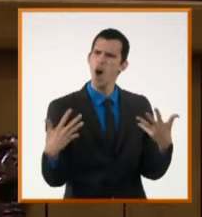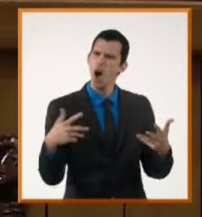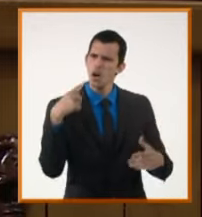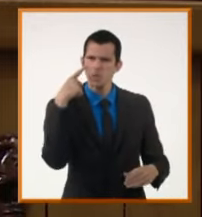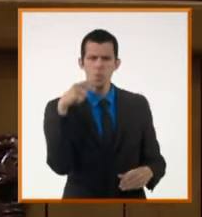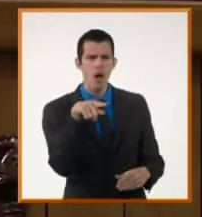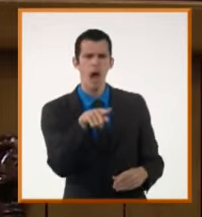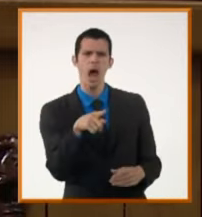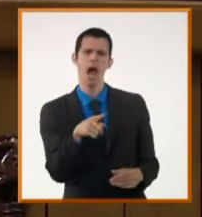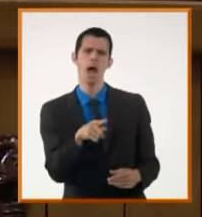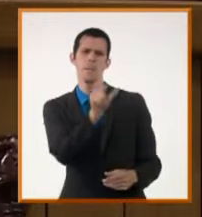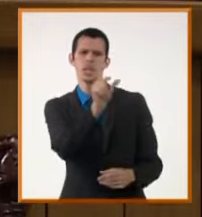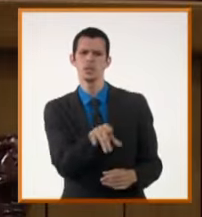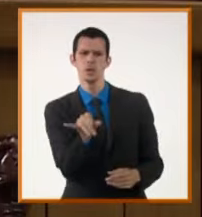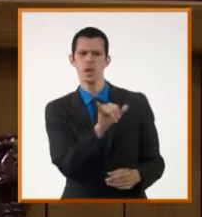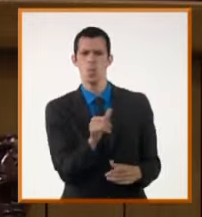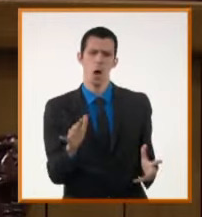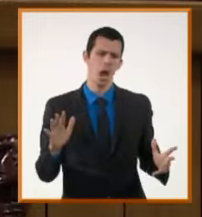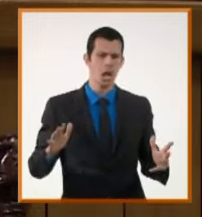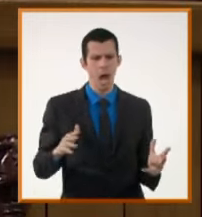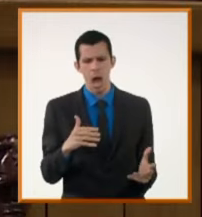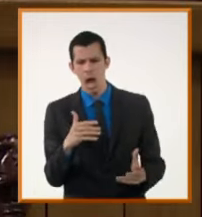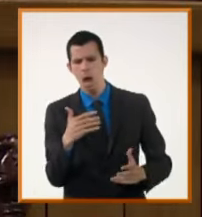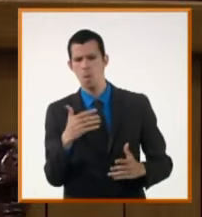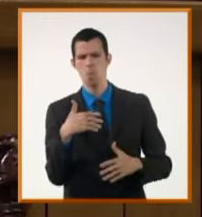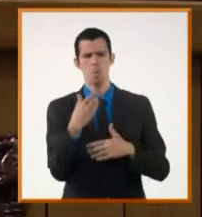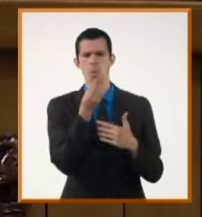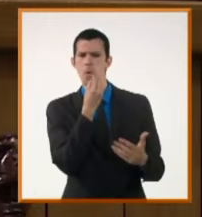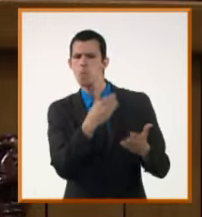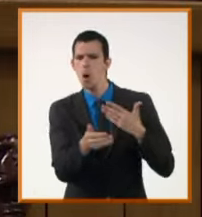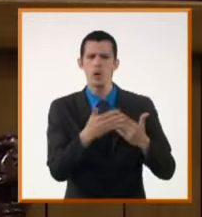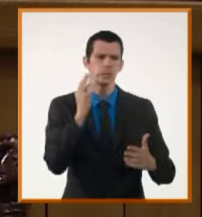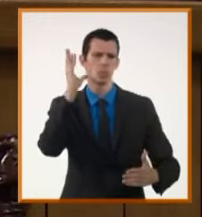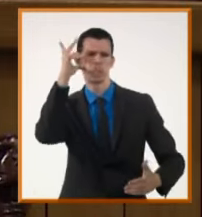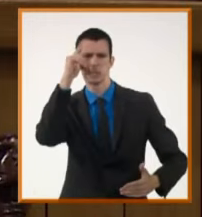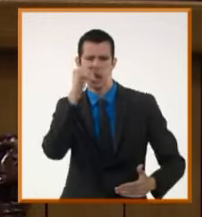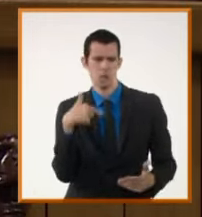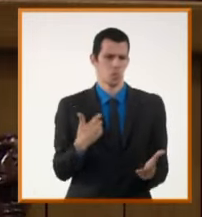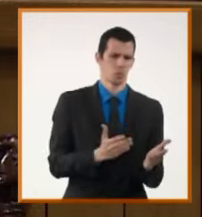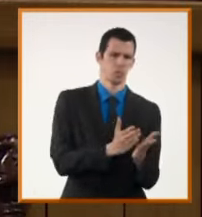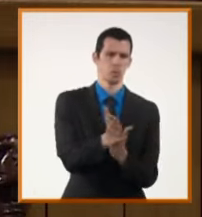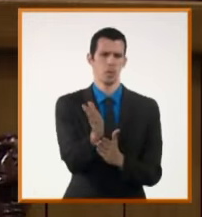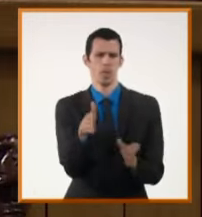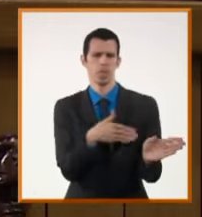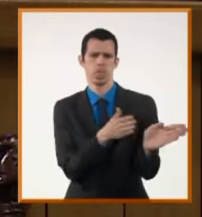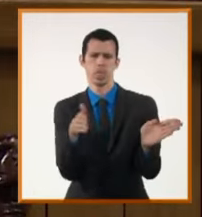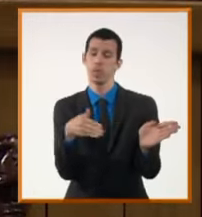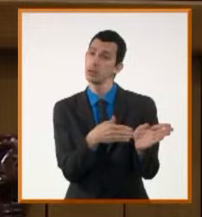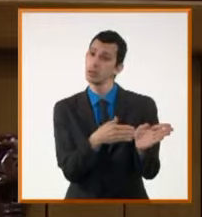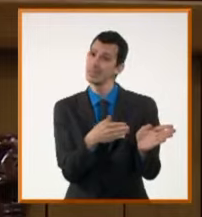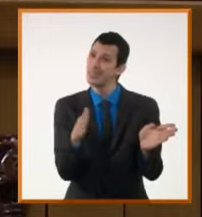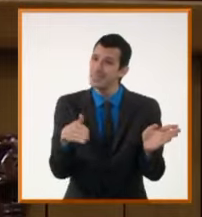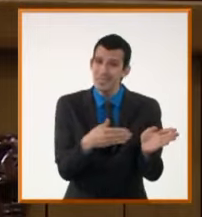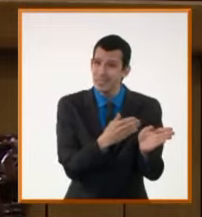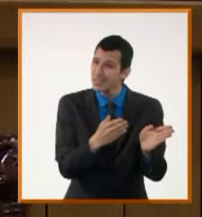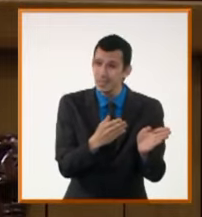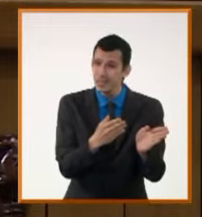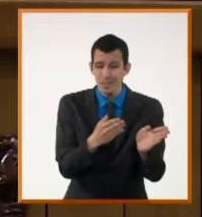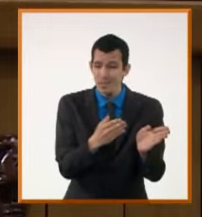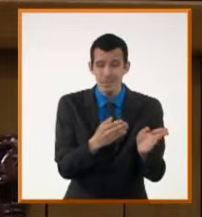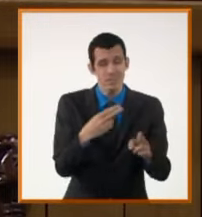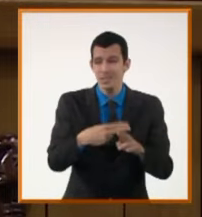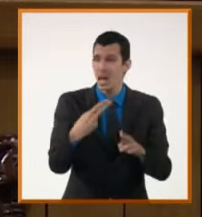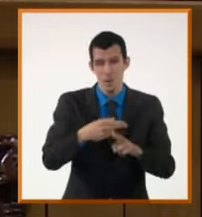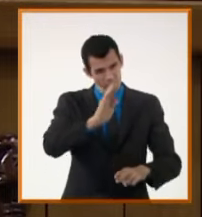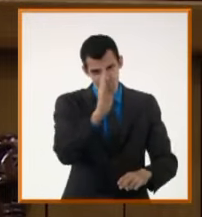con justicia en el marco de lo que está establecido, pero no puede seguir las cosas como están. Tampoco es una